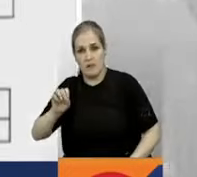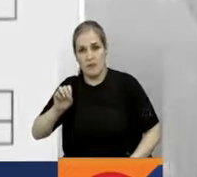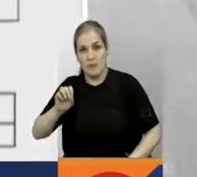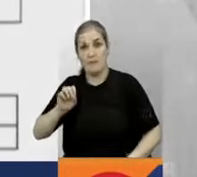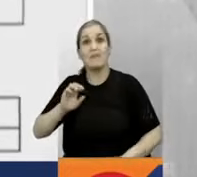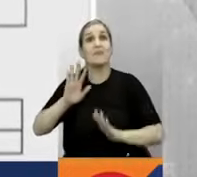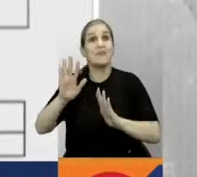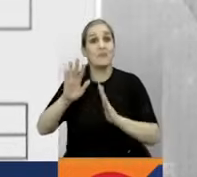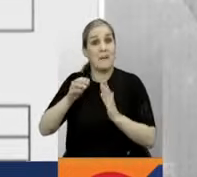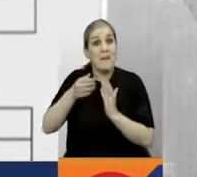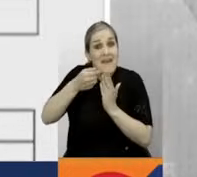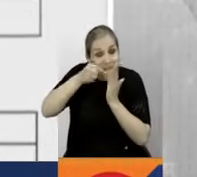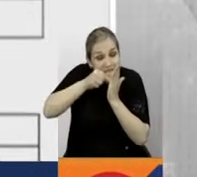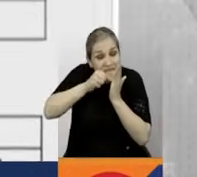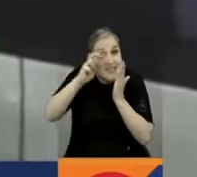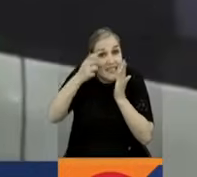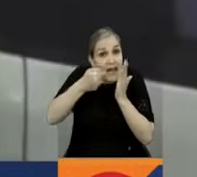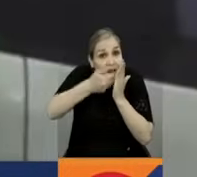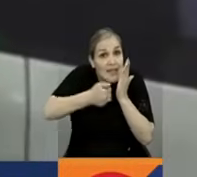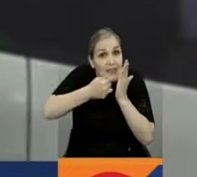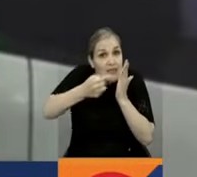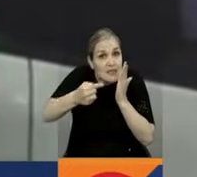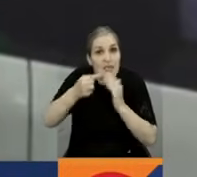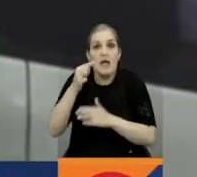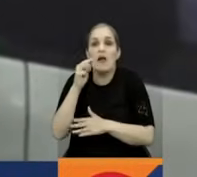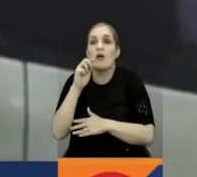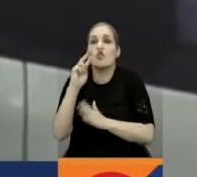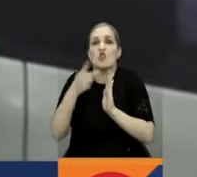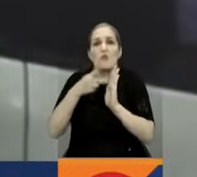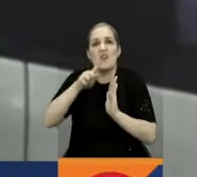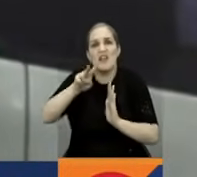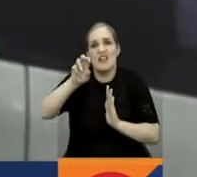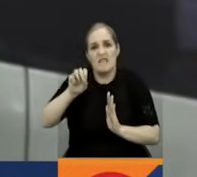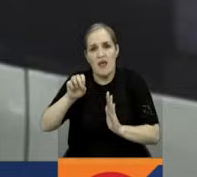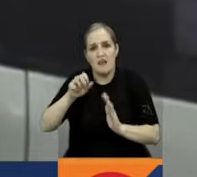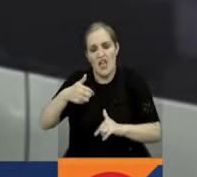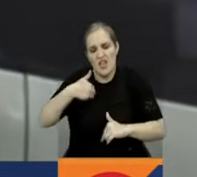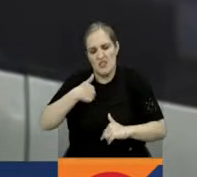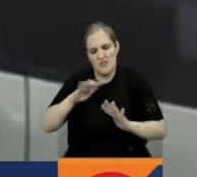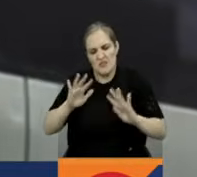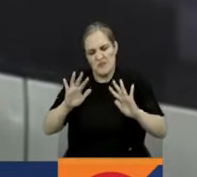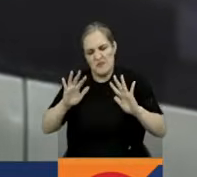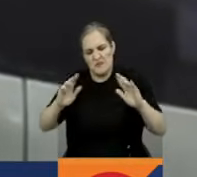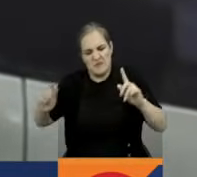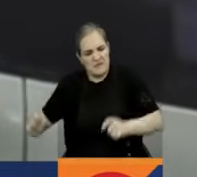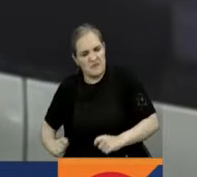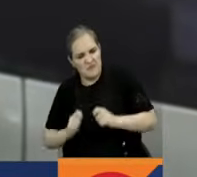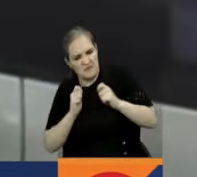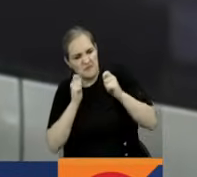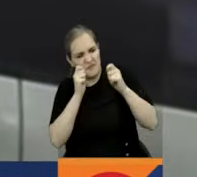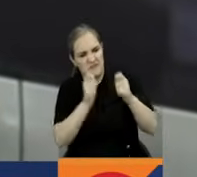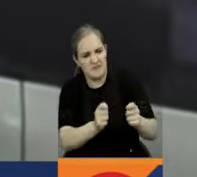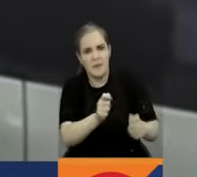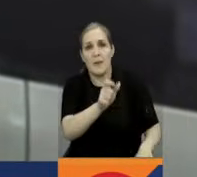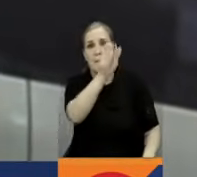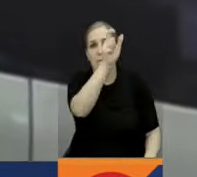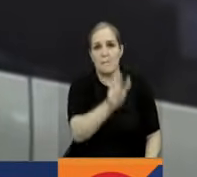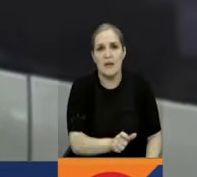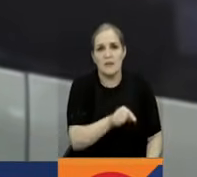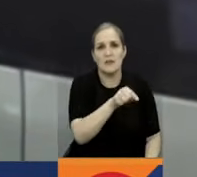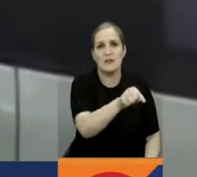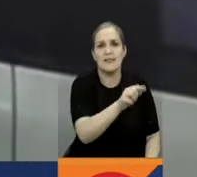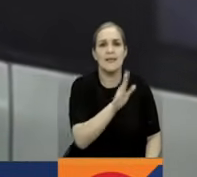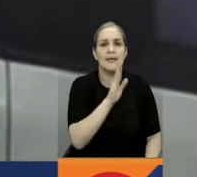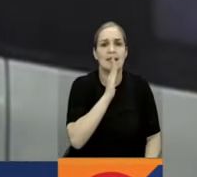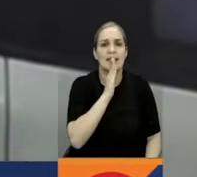dice el documento de la Fiscalía, le habría entregado nuevamente el liderazgo a Obed Herminson Maldonado Arenas, alias